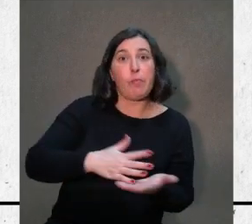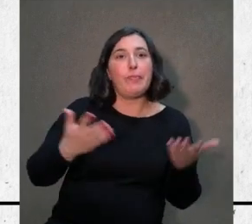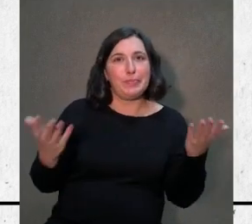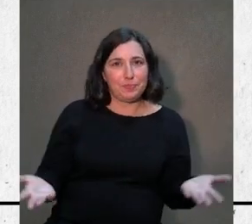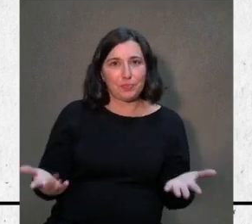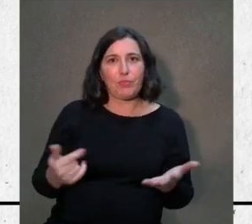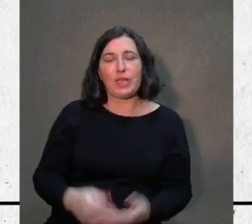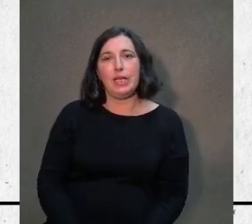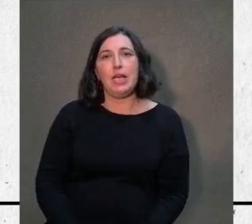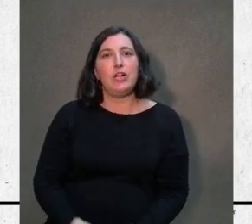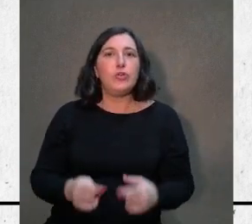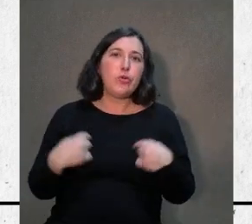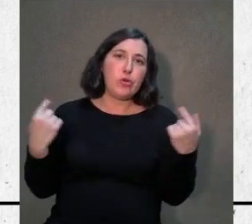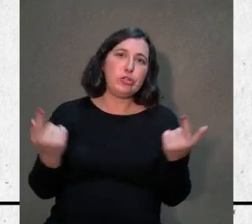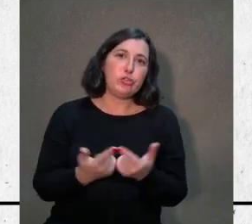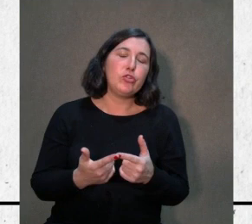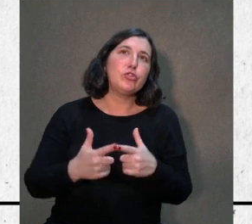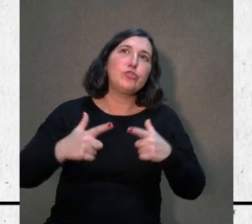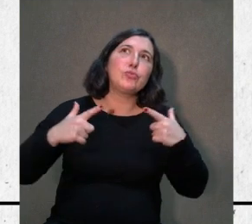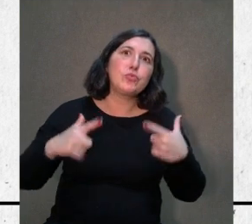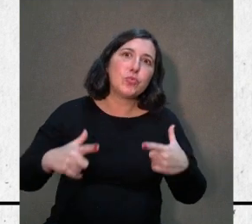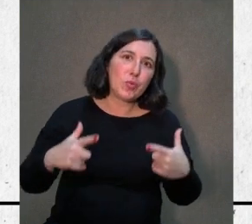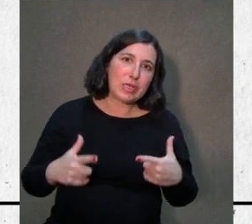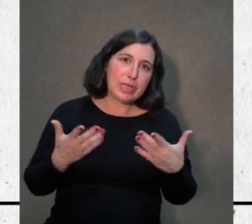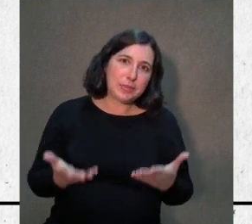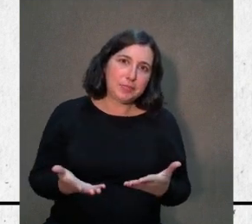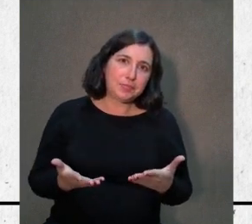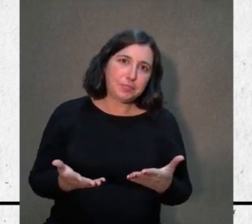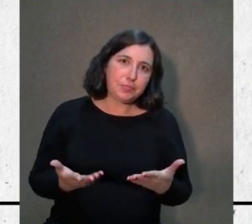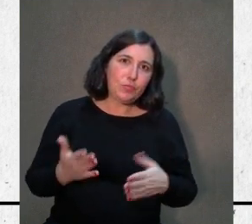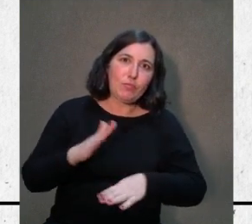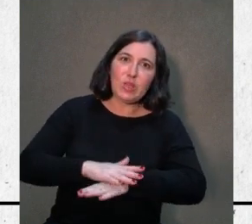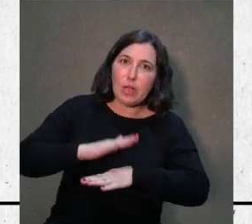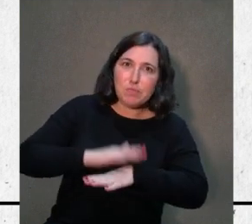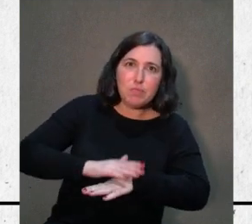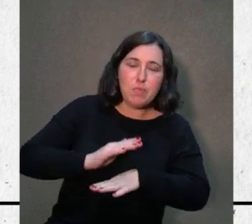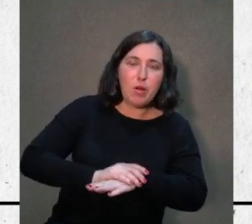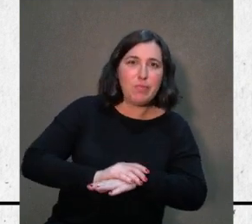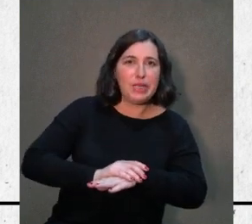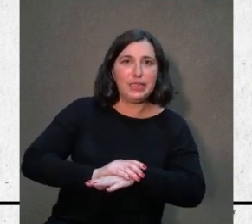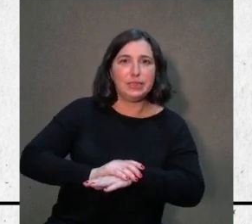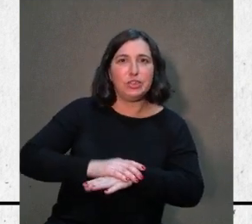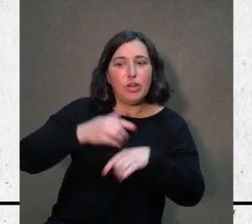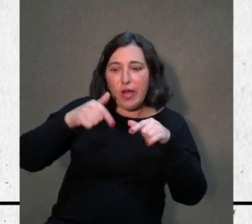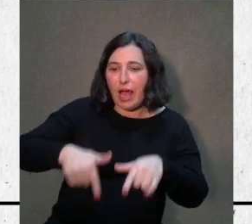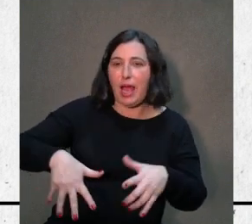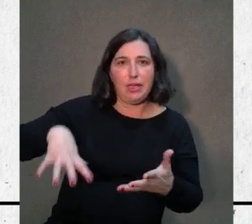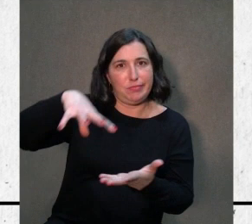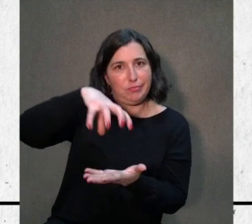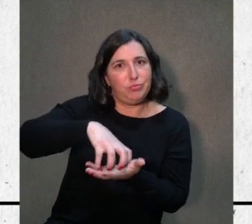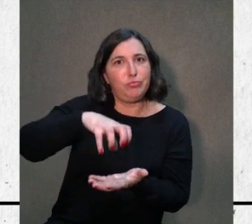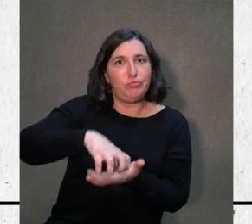belleza, impresionante. Y bueno, tenemos la suerte que en este momento, bueno, contamos con